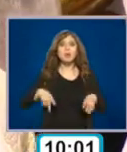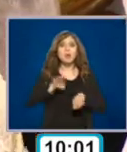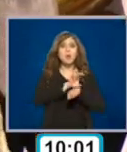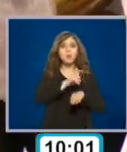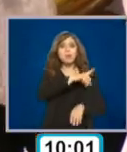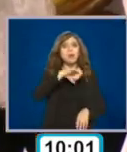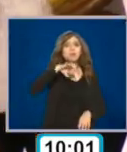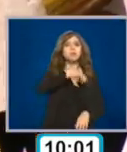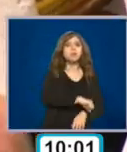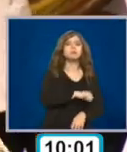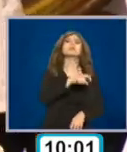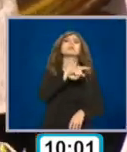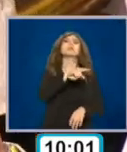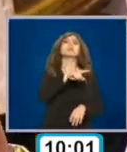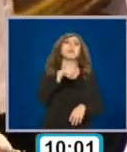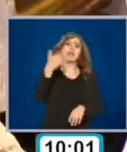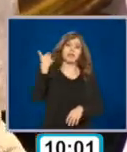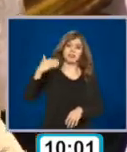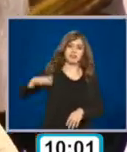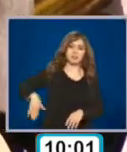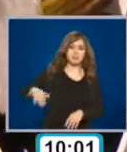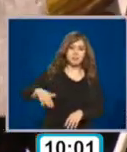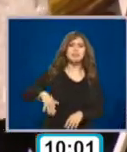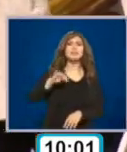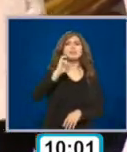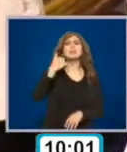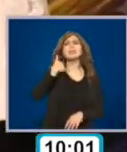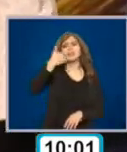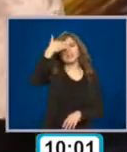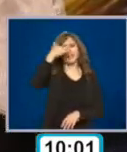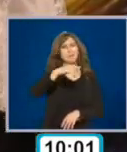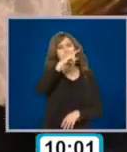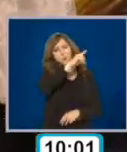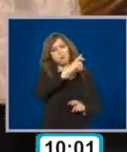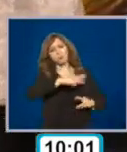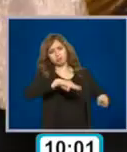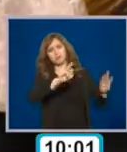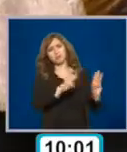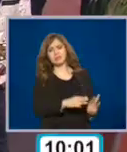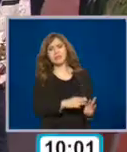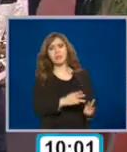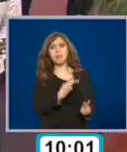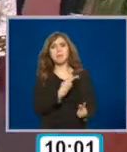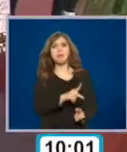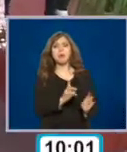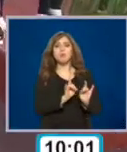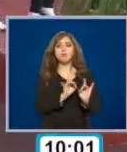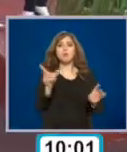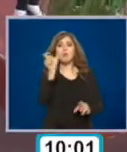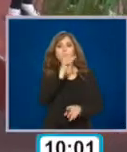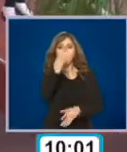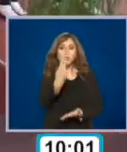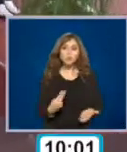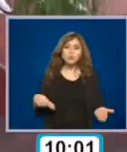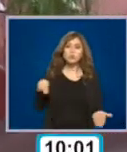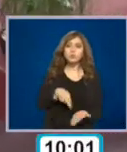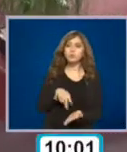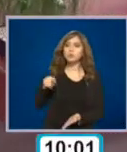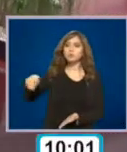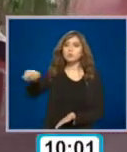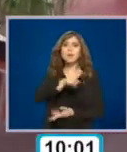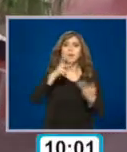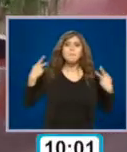sí que formidable, porque como lo dijo él en un principio, sí sabíamos de que nuestra música estaba siendo escuchada, pero ya que llegas y sientes el